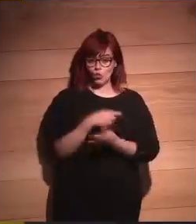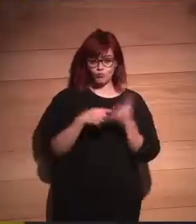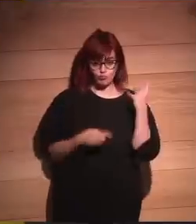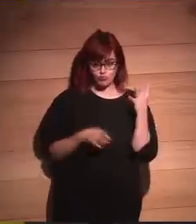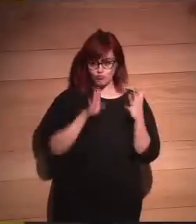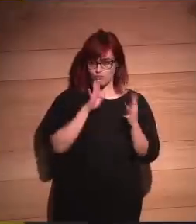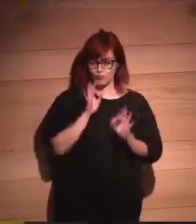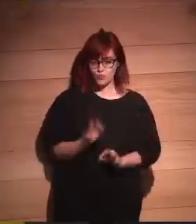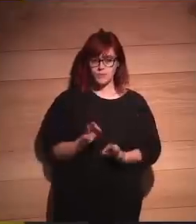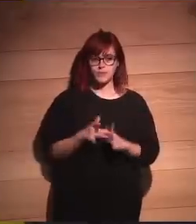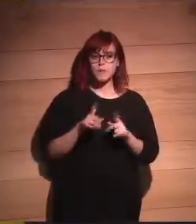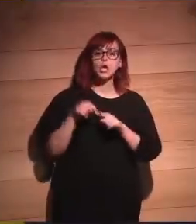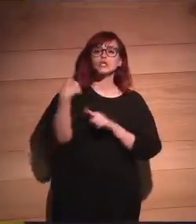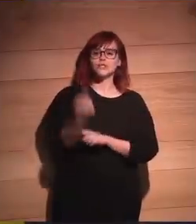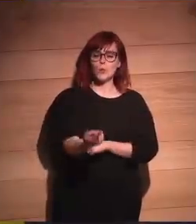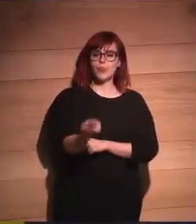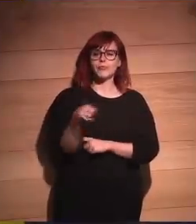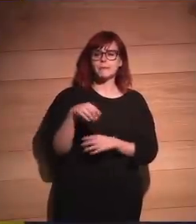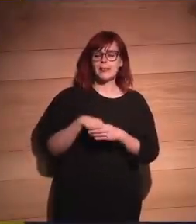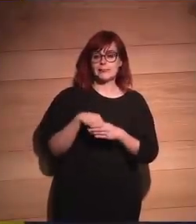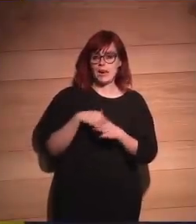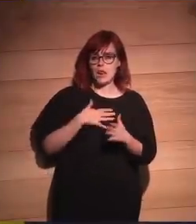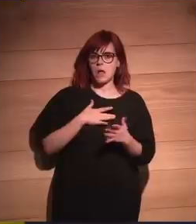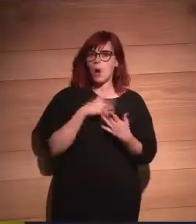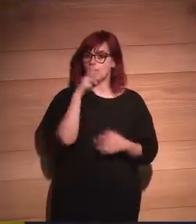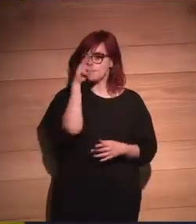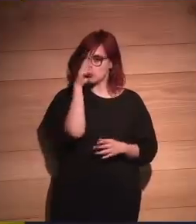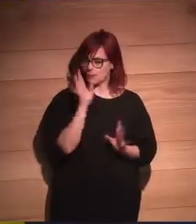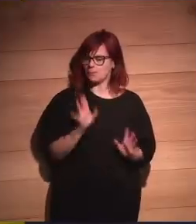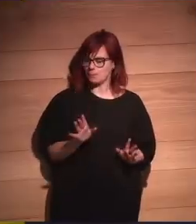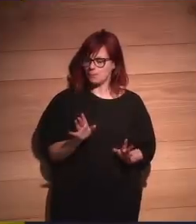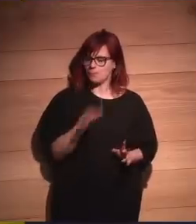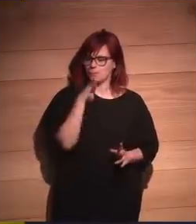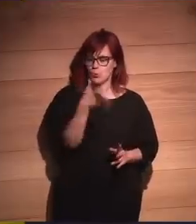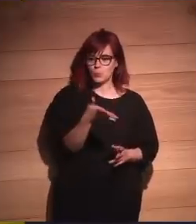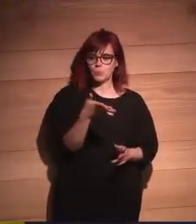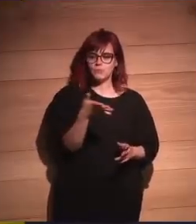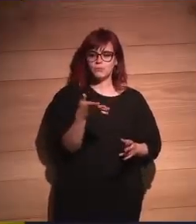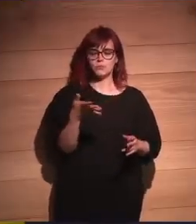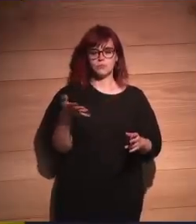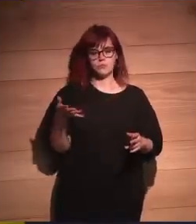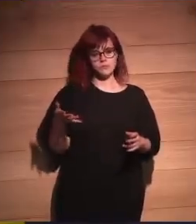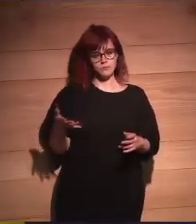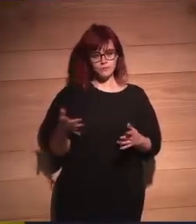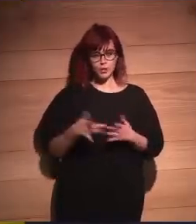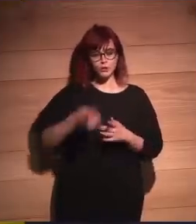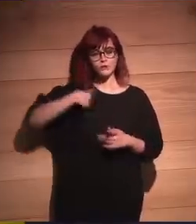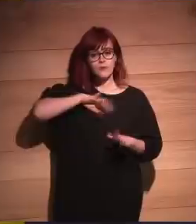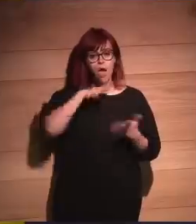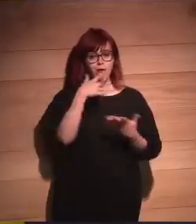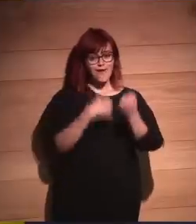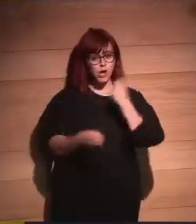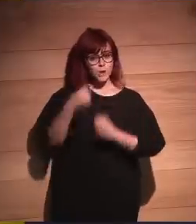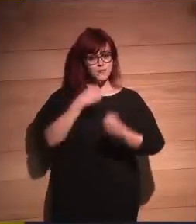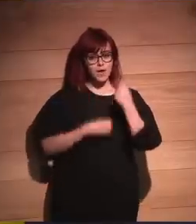yo creo que tiene consecuencias internas y que a mí es lo que más me preocupa, en el sentido de que estamos en una situación en que la